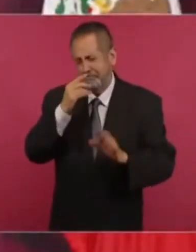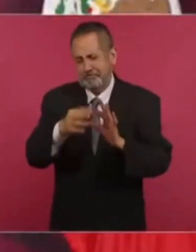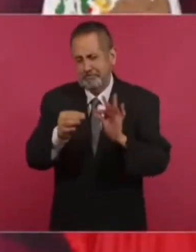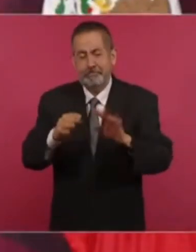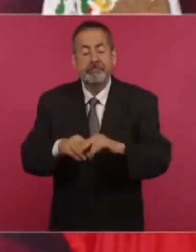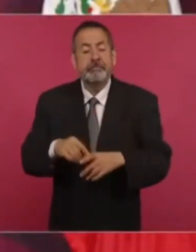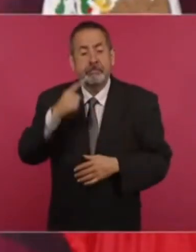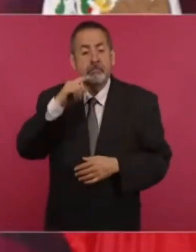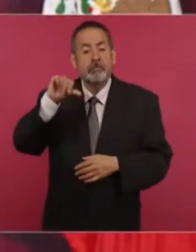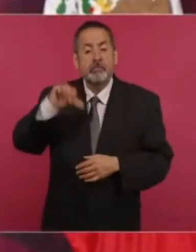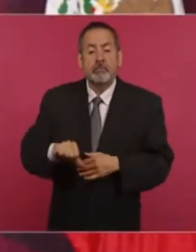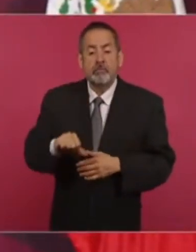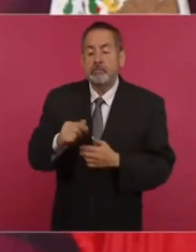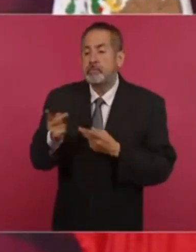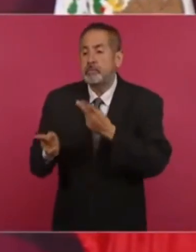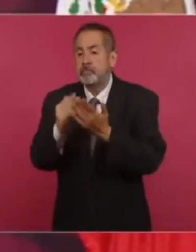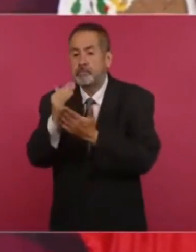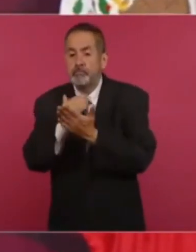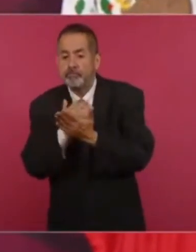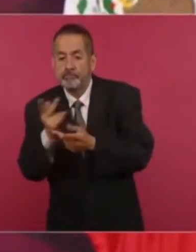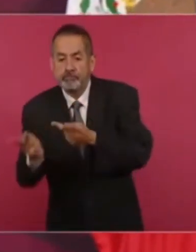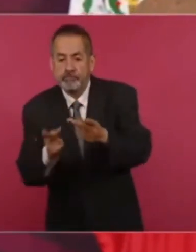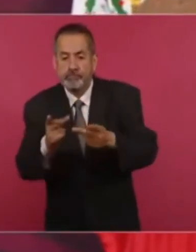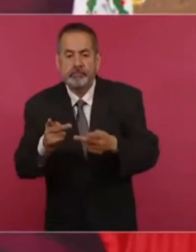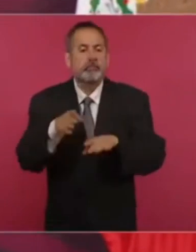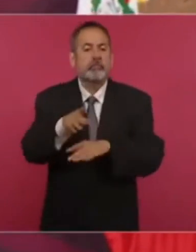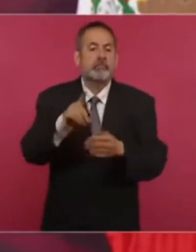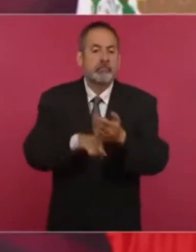La encuesta de hoy, la que hacen